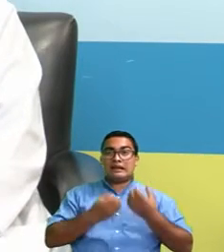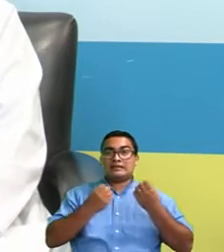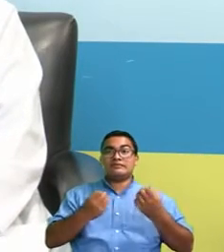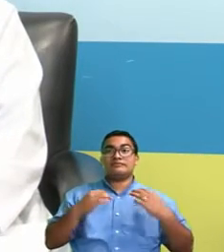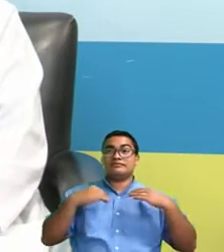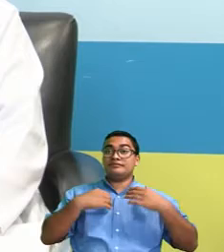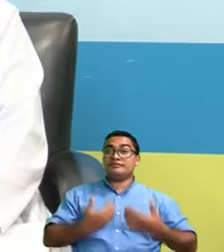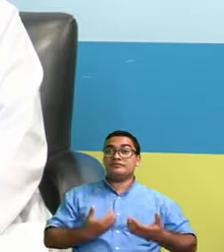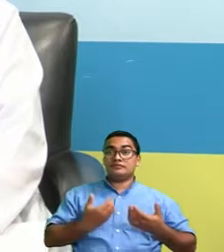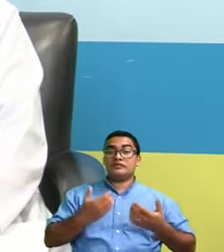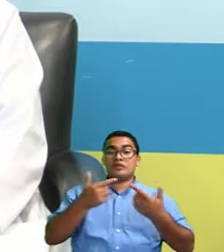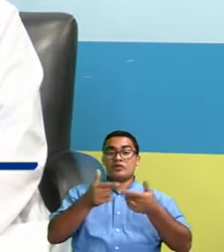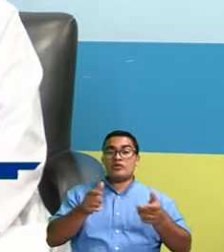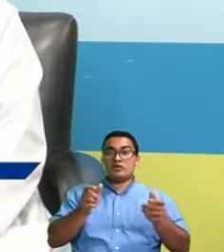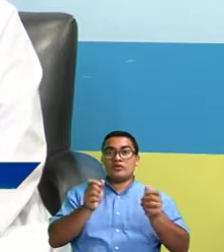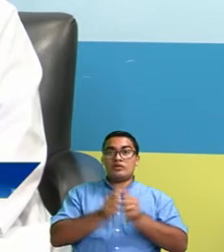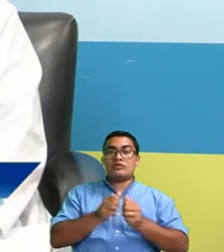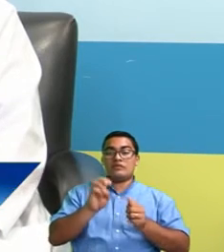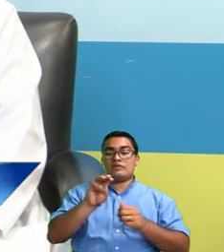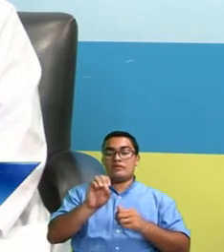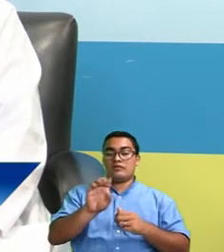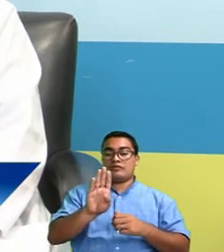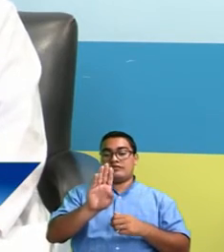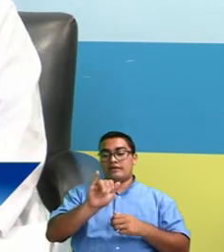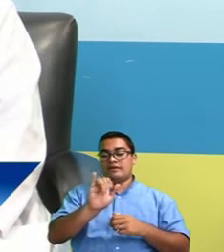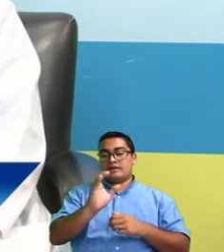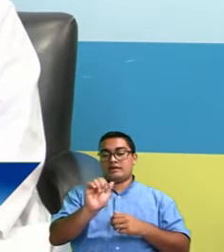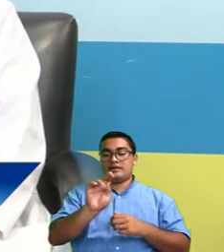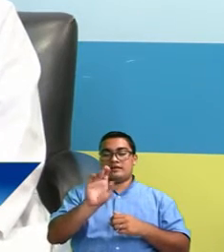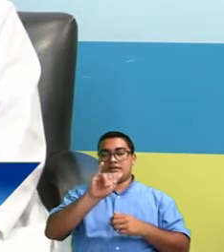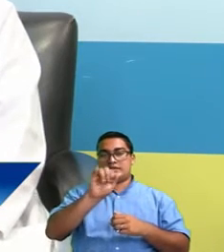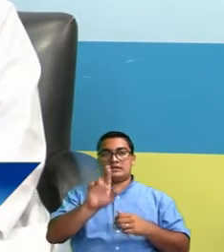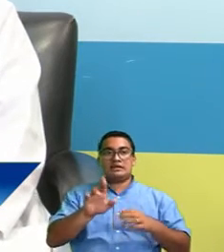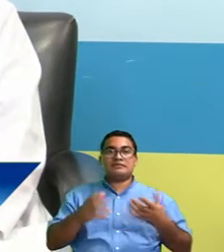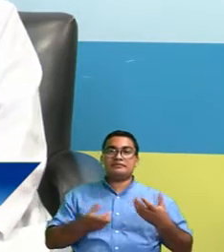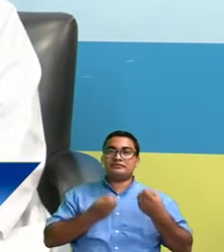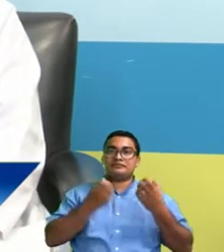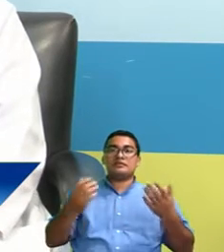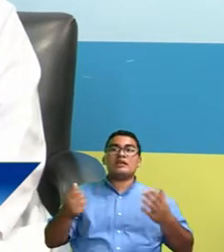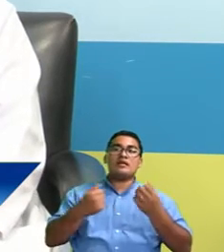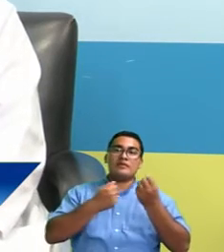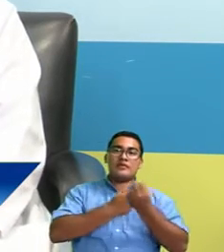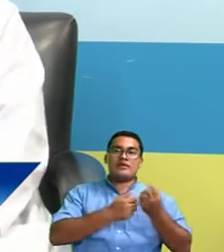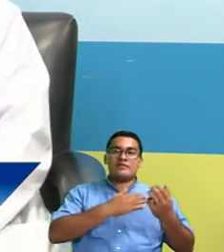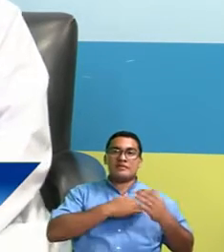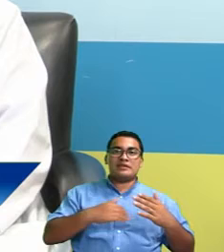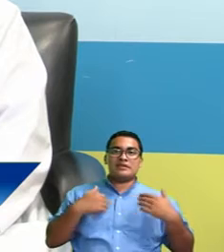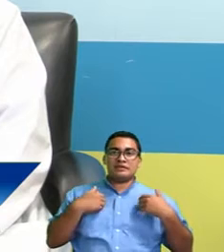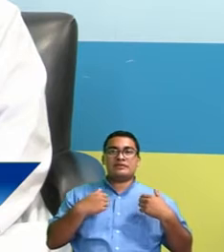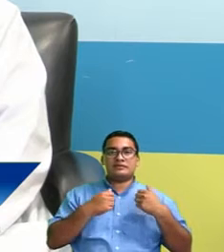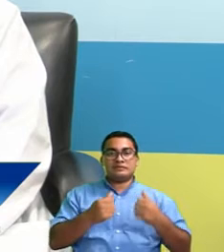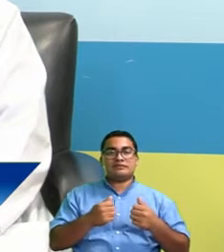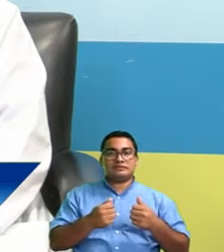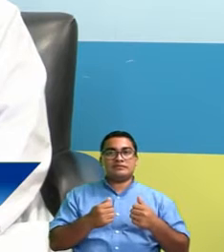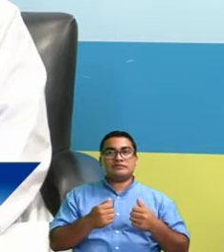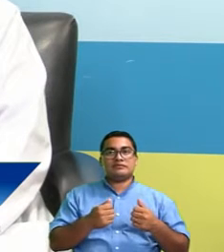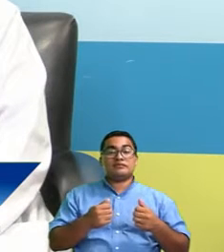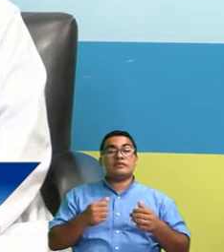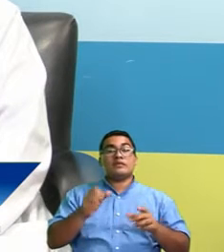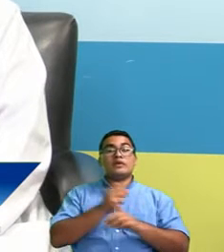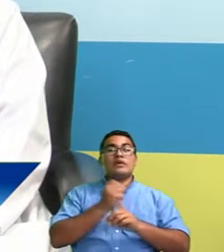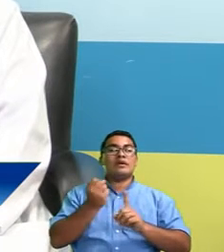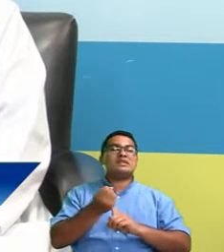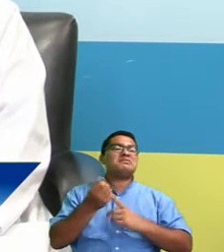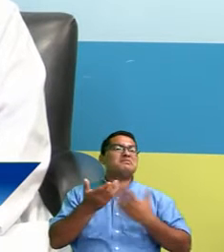Movi Cáncer, que es una fundación que apoya, ¿verdad?, bastante al ministerio y a nosotros como Hospital Berta Calderón, ha